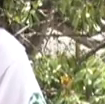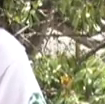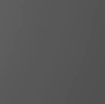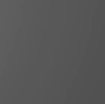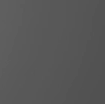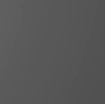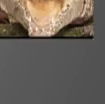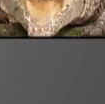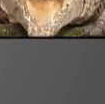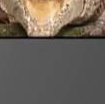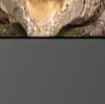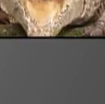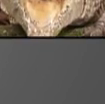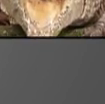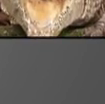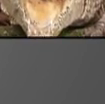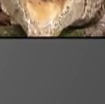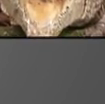interacción.